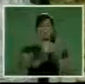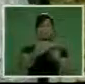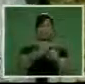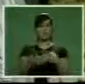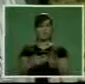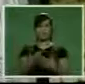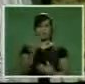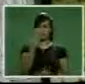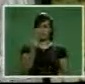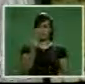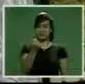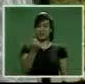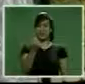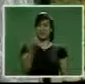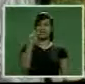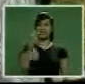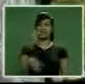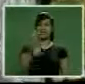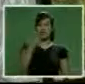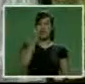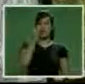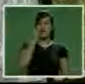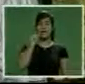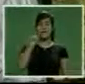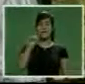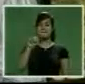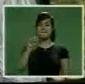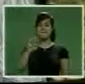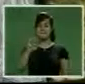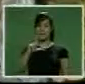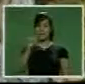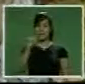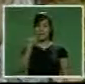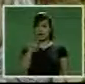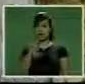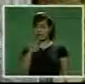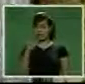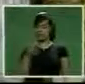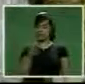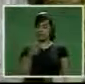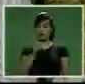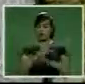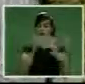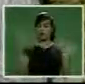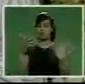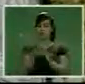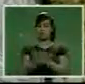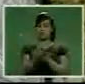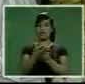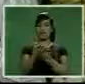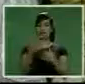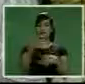Que con respecto a lo que decía Milcar, allí hay un tema que es clave, que tiene que ver con el cristianismo, por ejemplo, con lo que levanta el cristianismo como